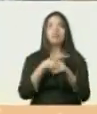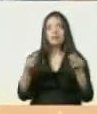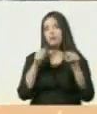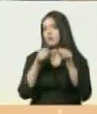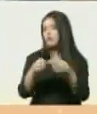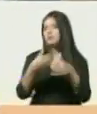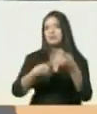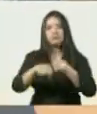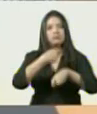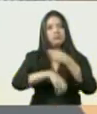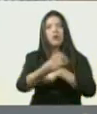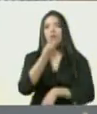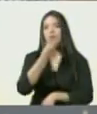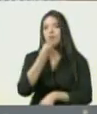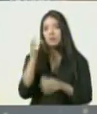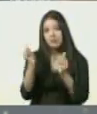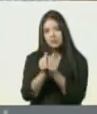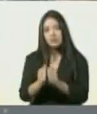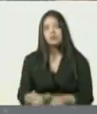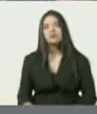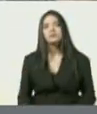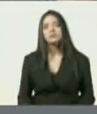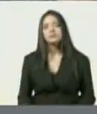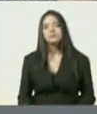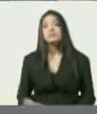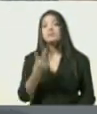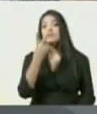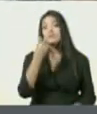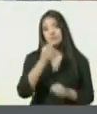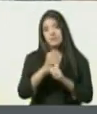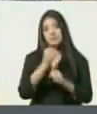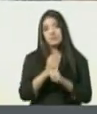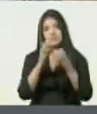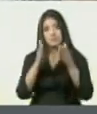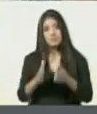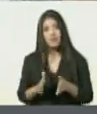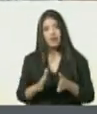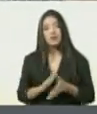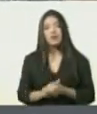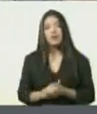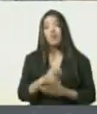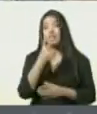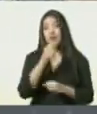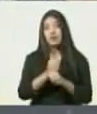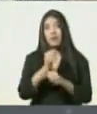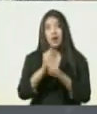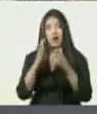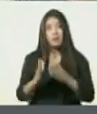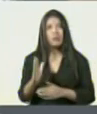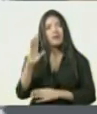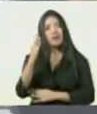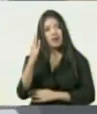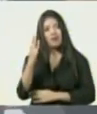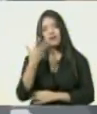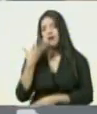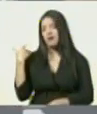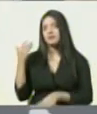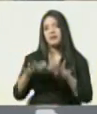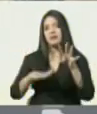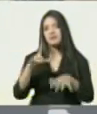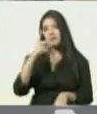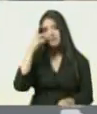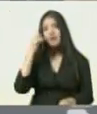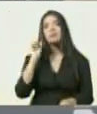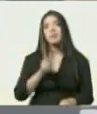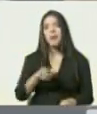la distribución de alimentos allá en el estado de Anzoátegui. Y dos trabajadores, como te lo comentaba, de Lara, del estado Lara, hace 15 días